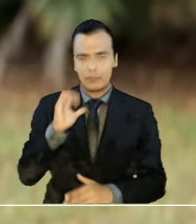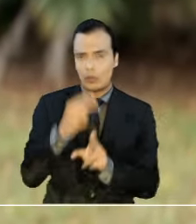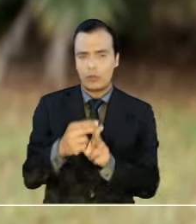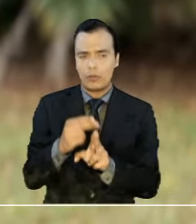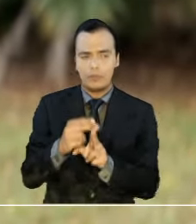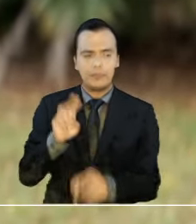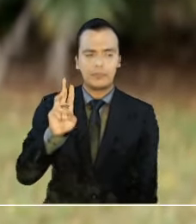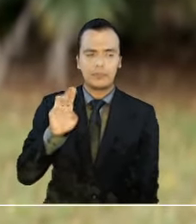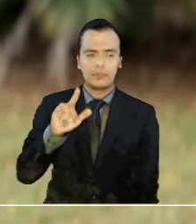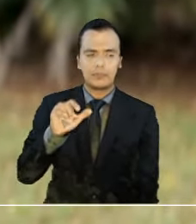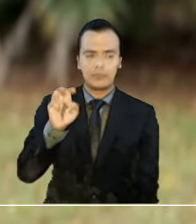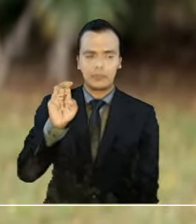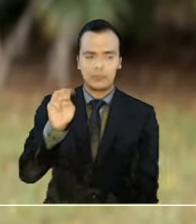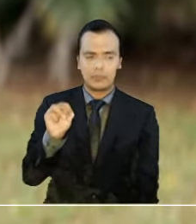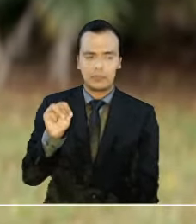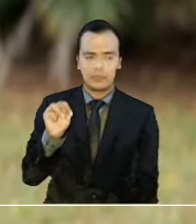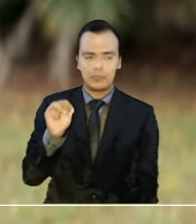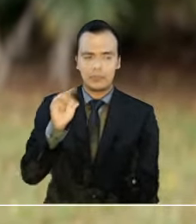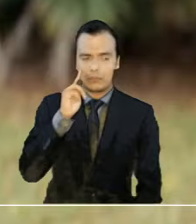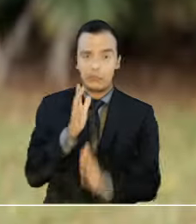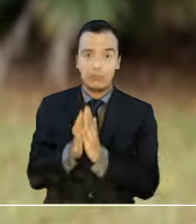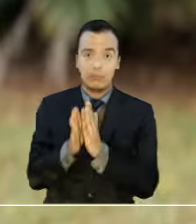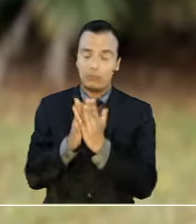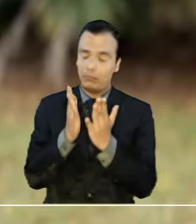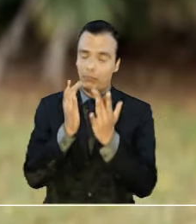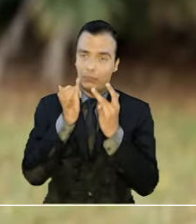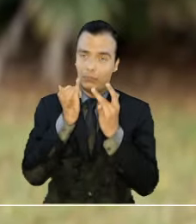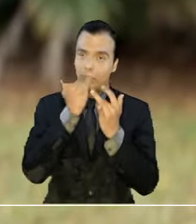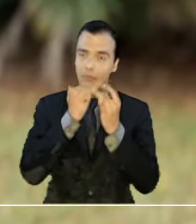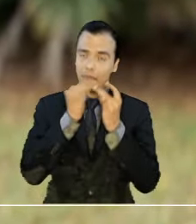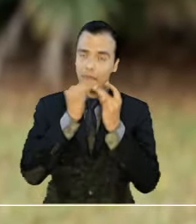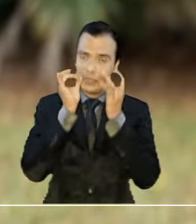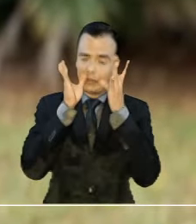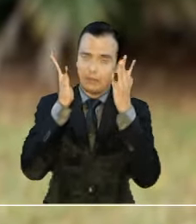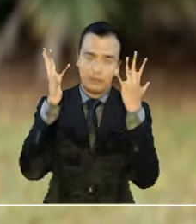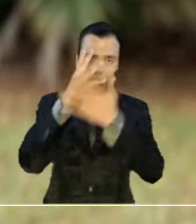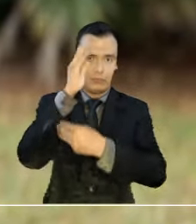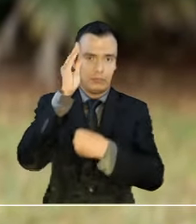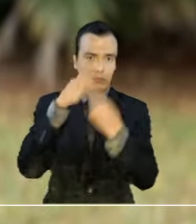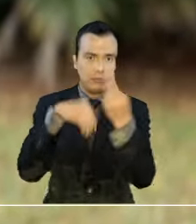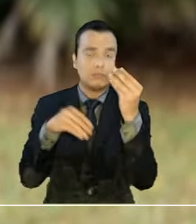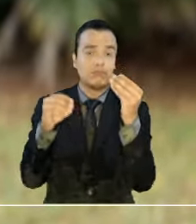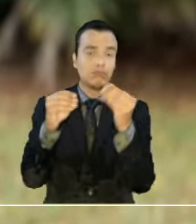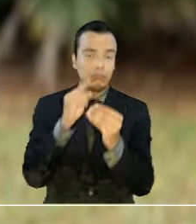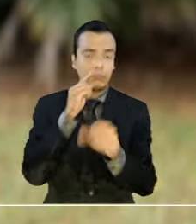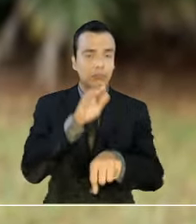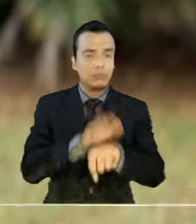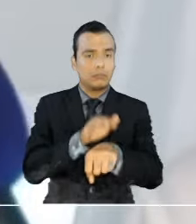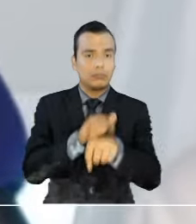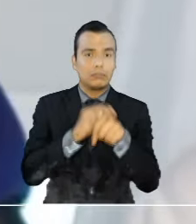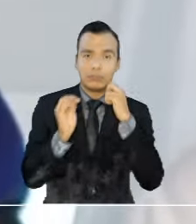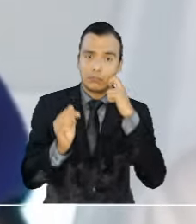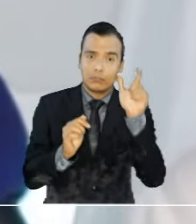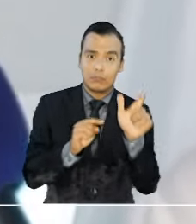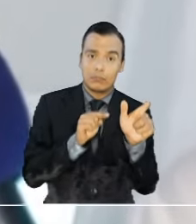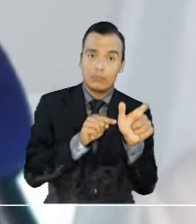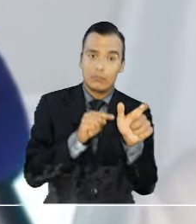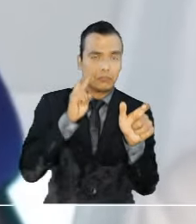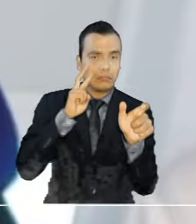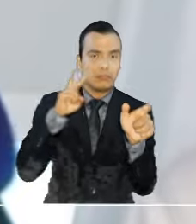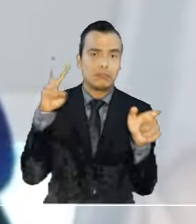catalogándolo como totalmente inaceptable, además de anunciar un proceso disciplinario hacia el uniformado. La